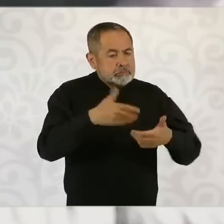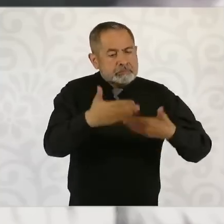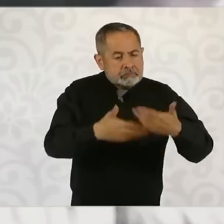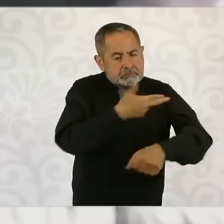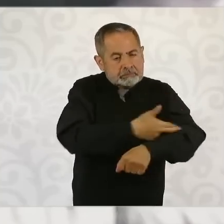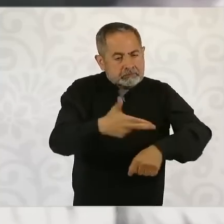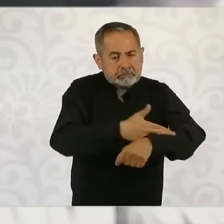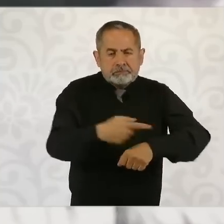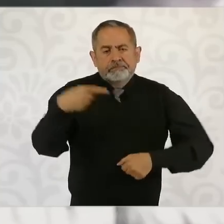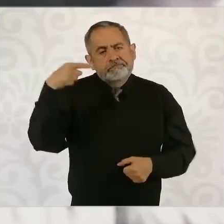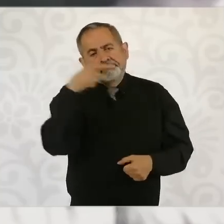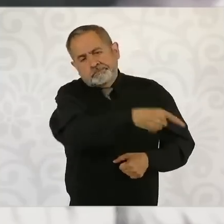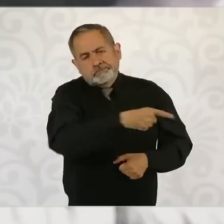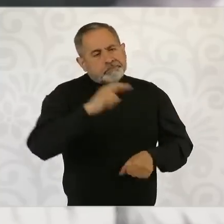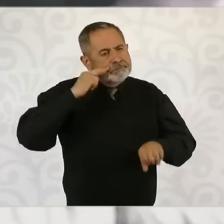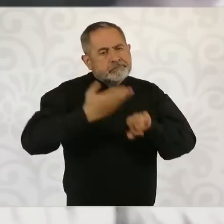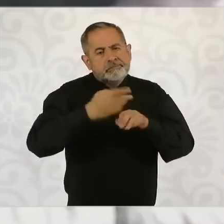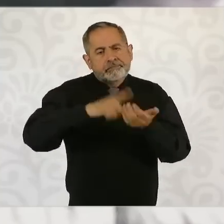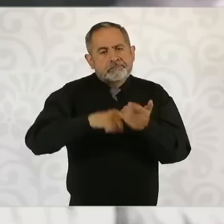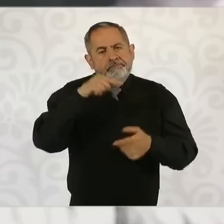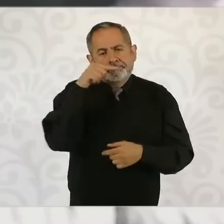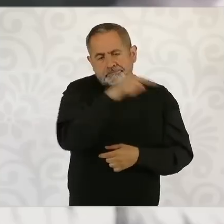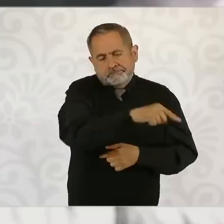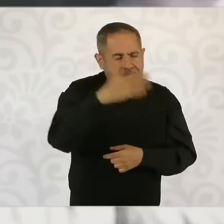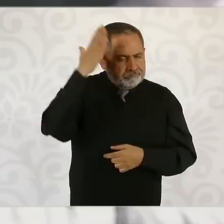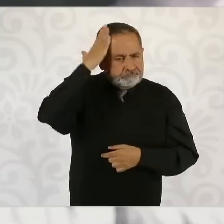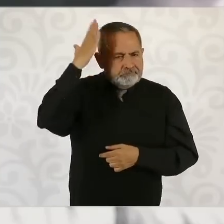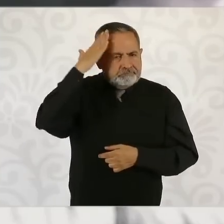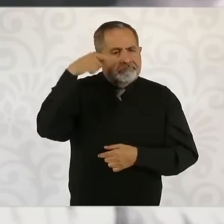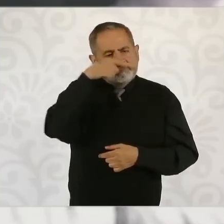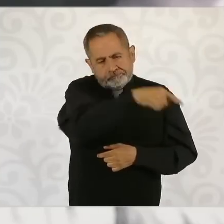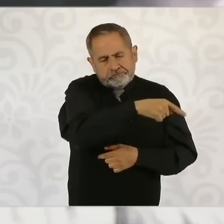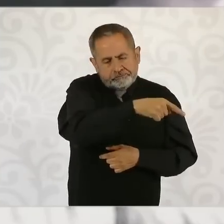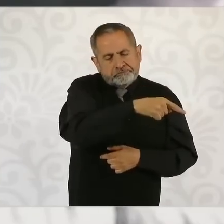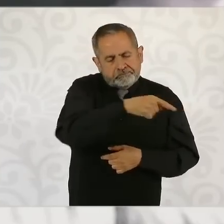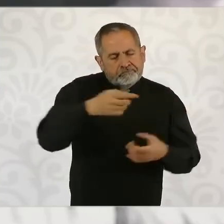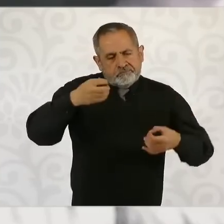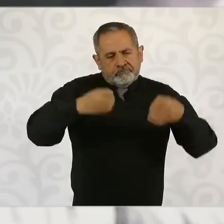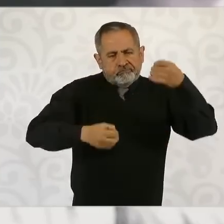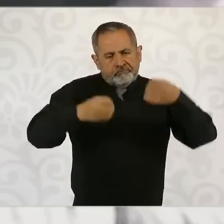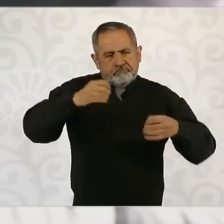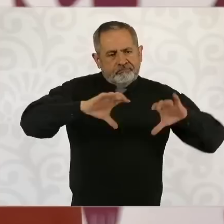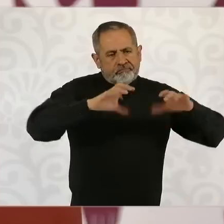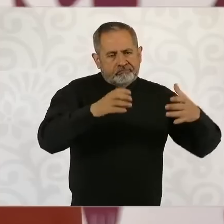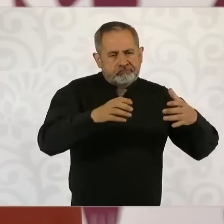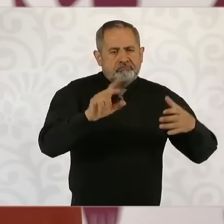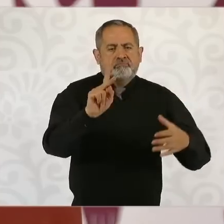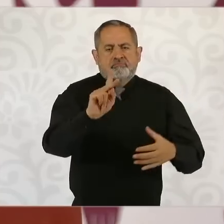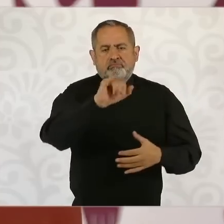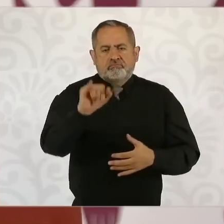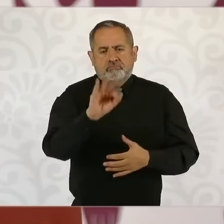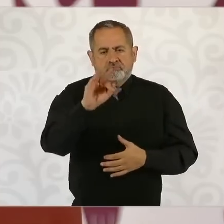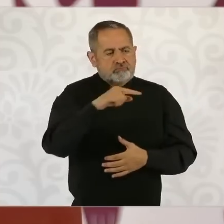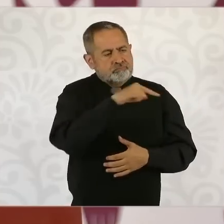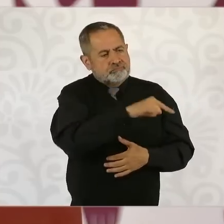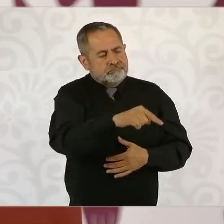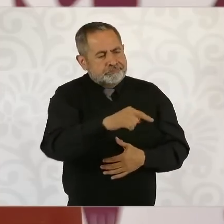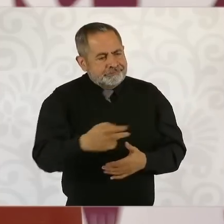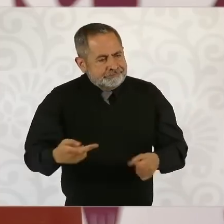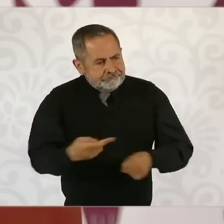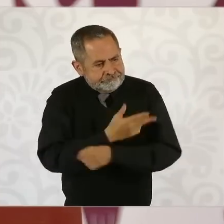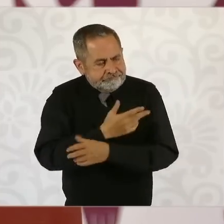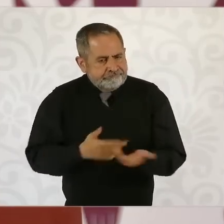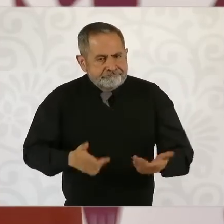proceso corresponde a la jerarquía y a la competencia y a la obligación del juez. ¿Qué es lo que